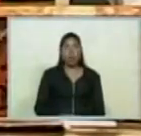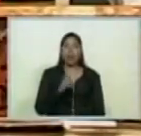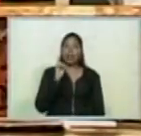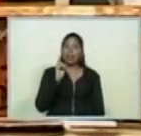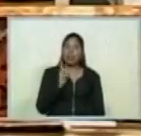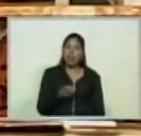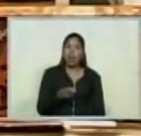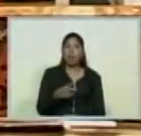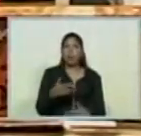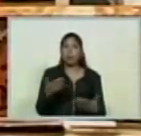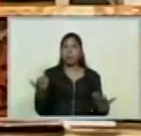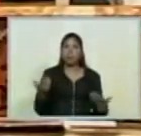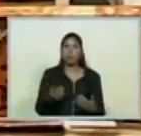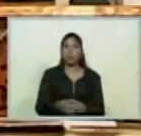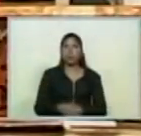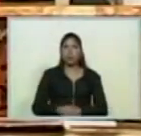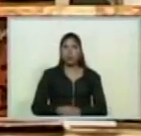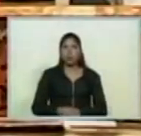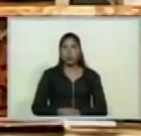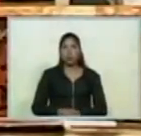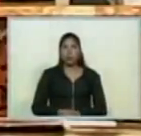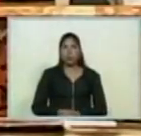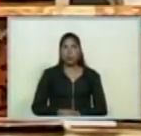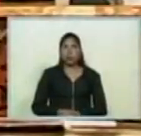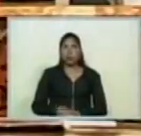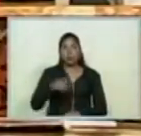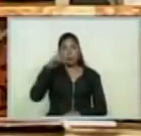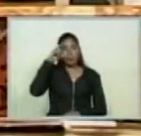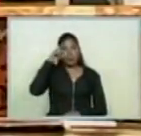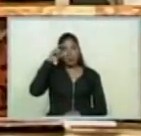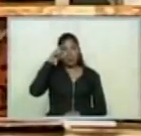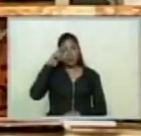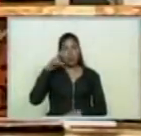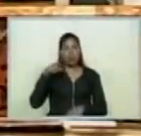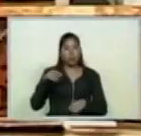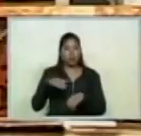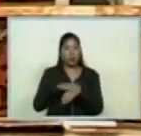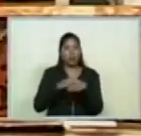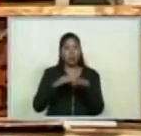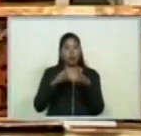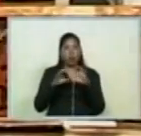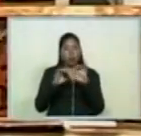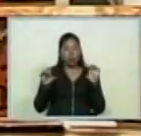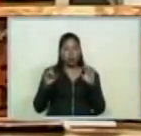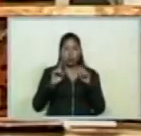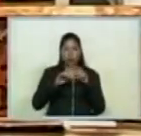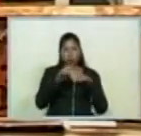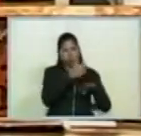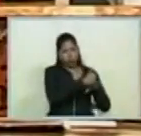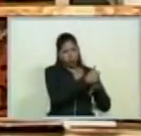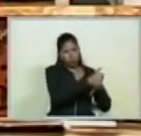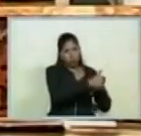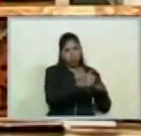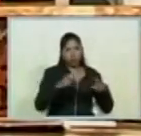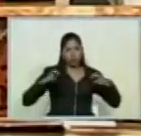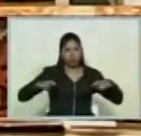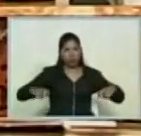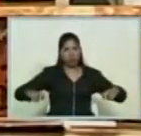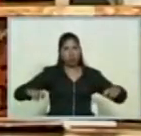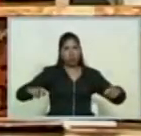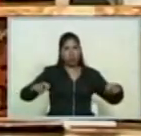debemos, compañero Manuel Quevedo, Elías Agua, Kira y todos los ministros del